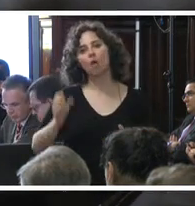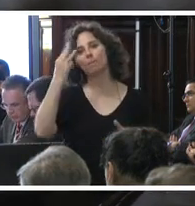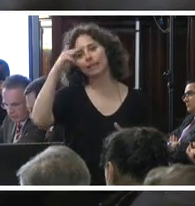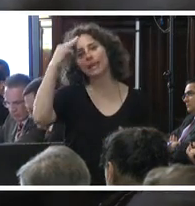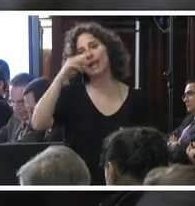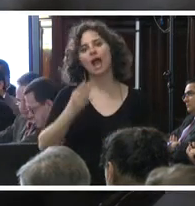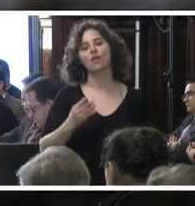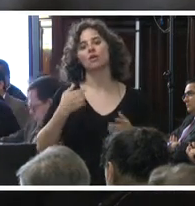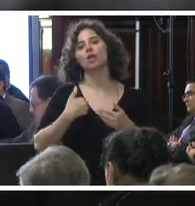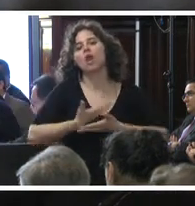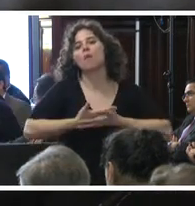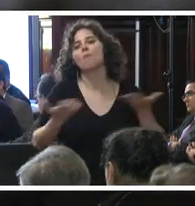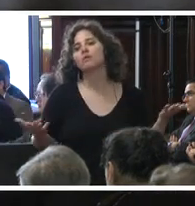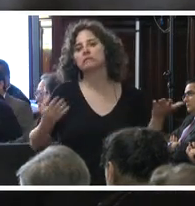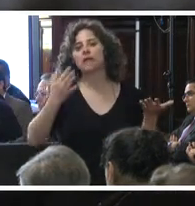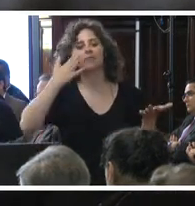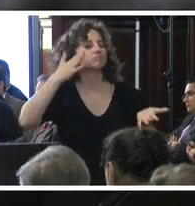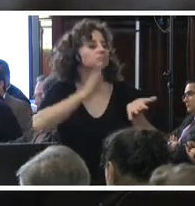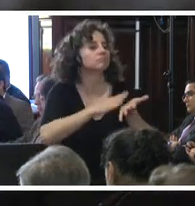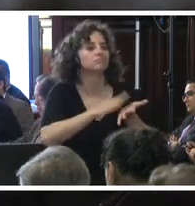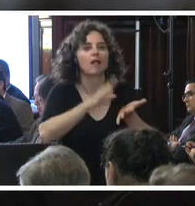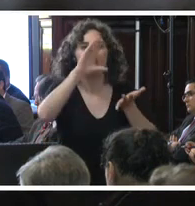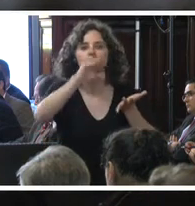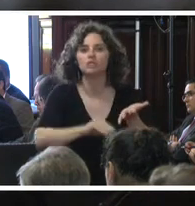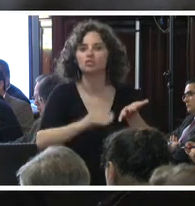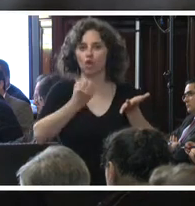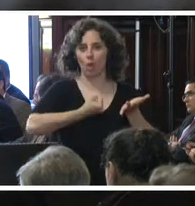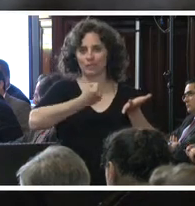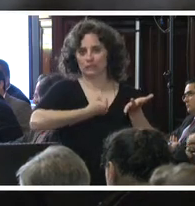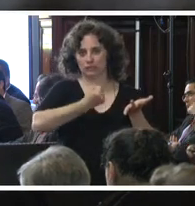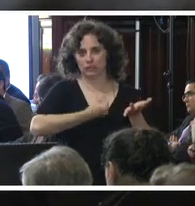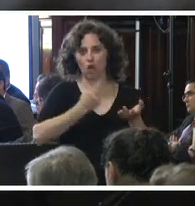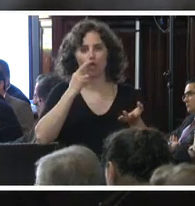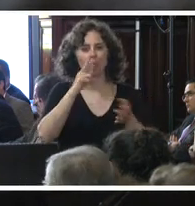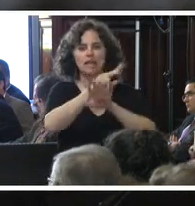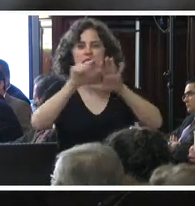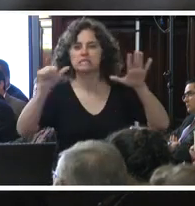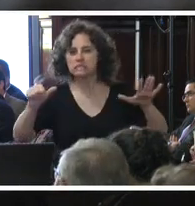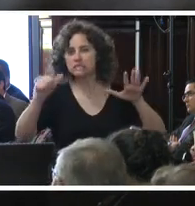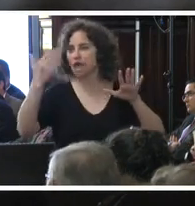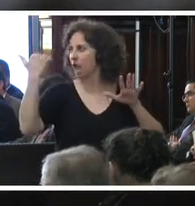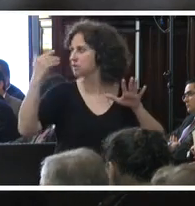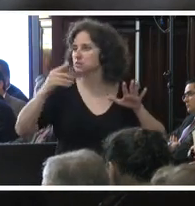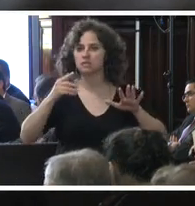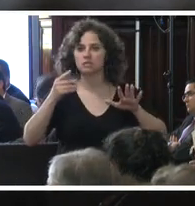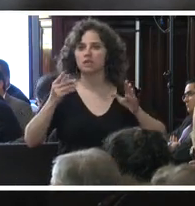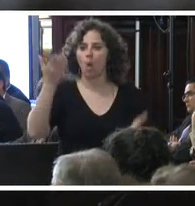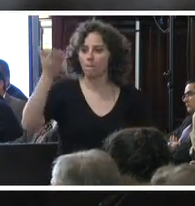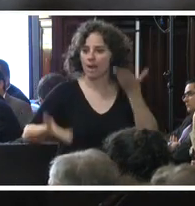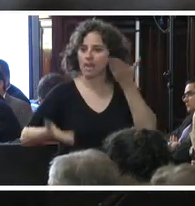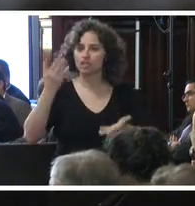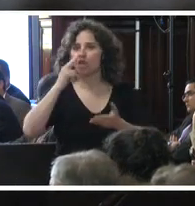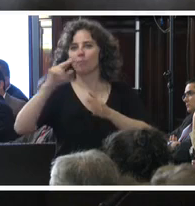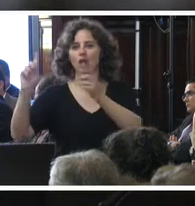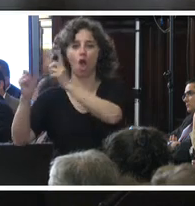Quiero una muestra tangible de la disminución de homicidios. En el 2016, con una comparación con